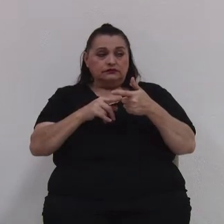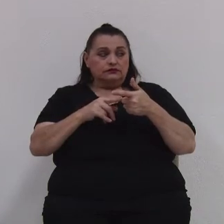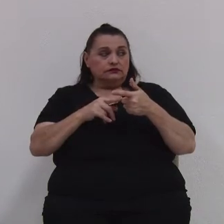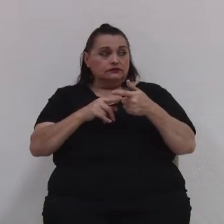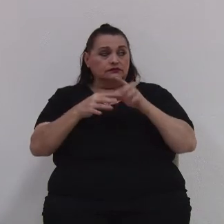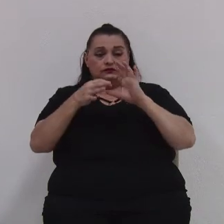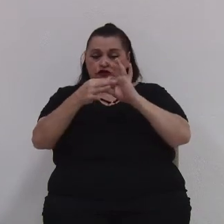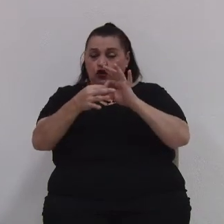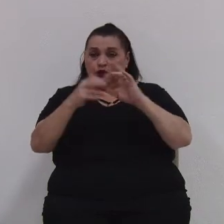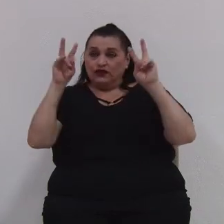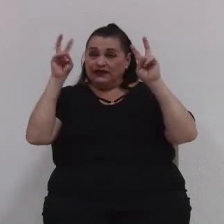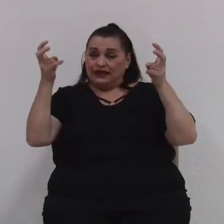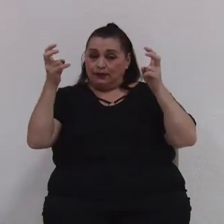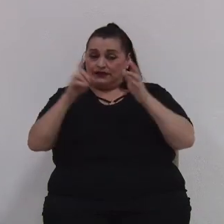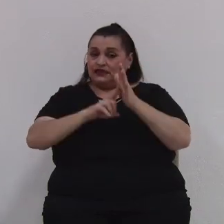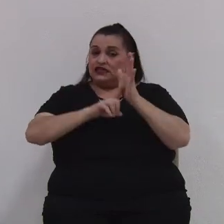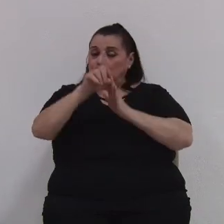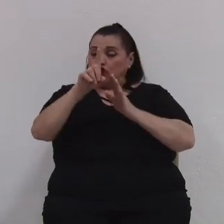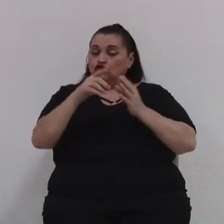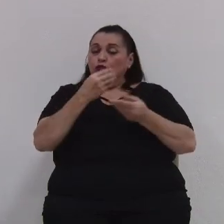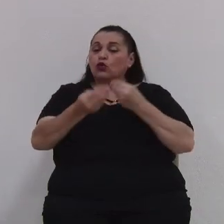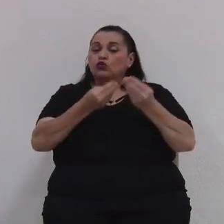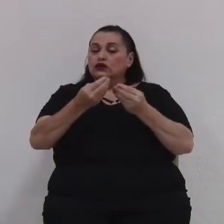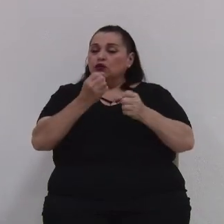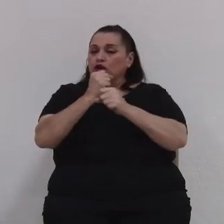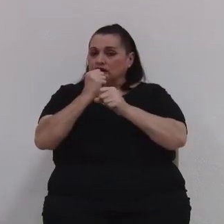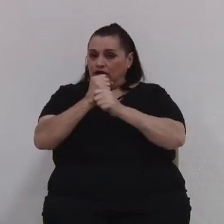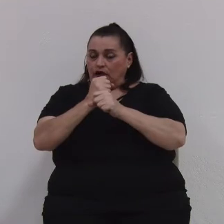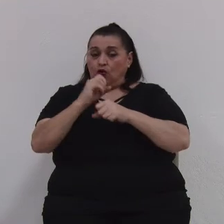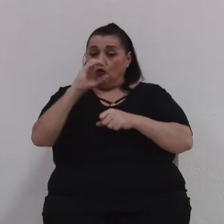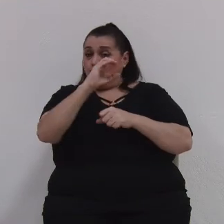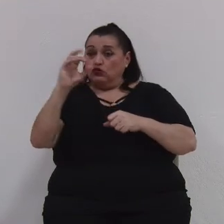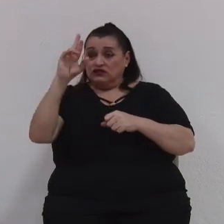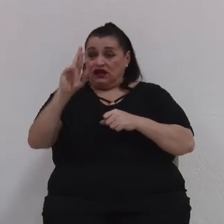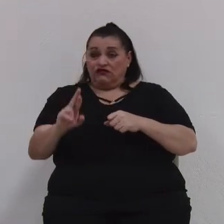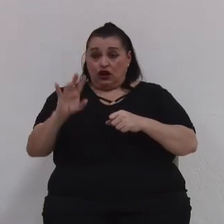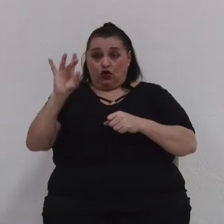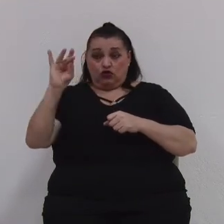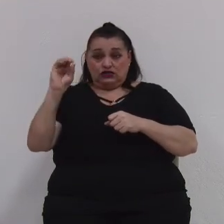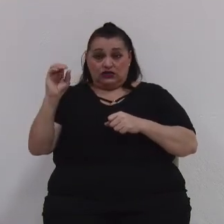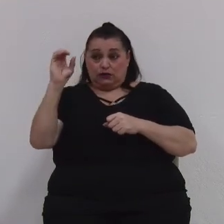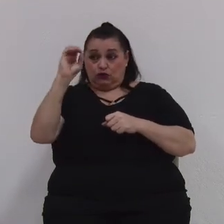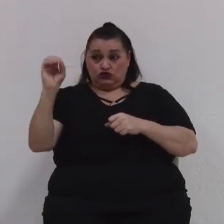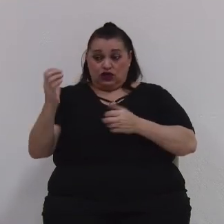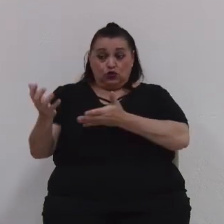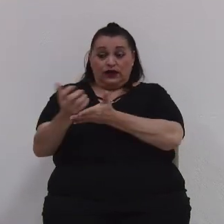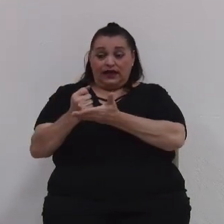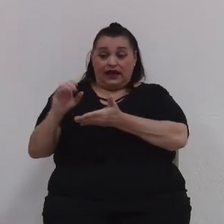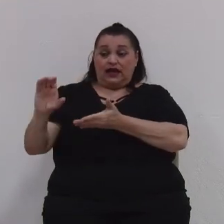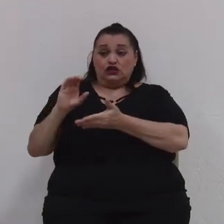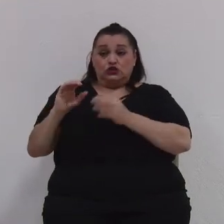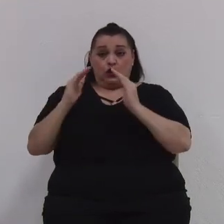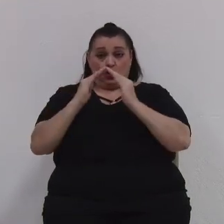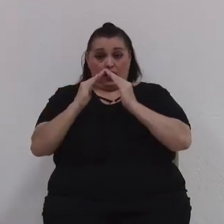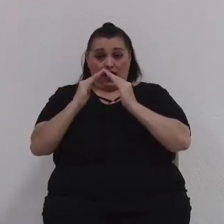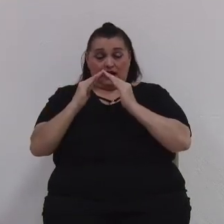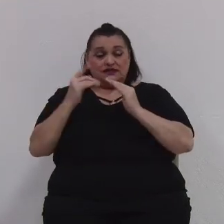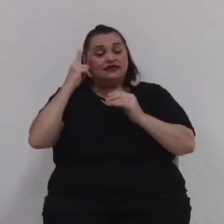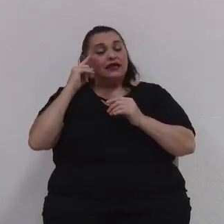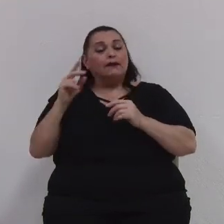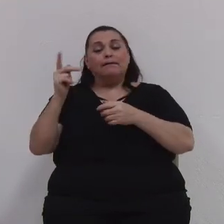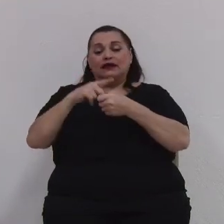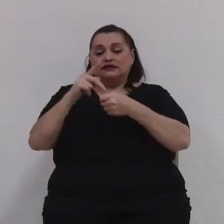sobre los temas del desarrollo productivo y el empleo. Vean, en Costa Rica el 80% de los ingresos de los hogares provienen de la participación en el mercado laboral,